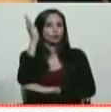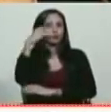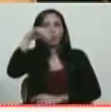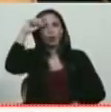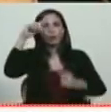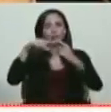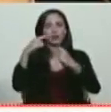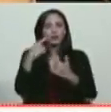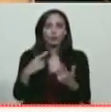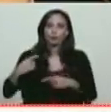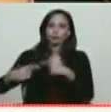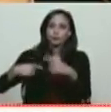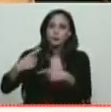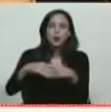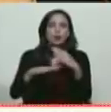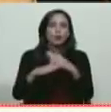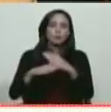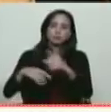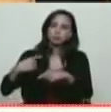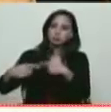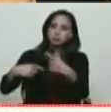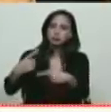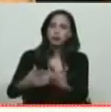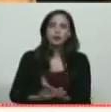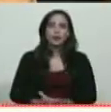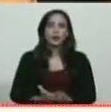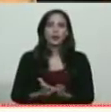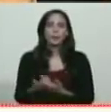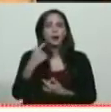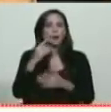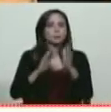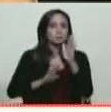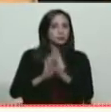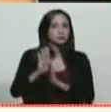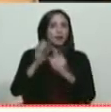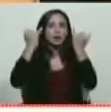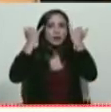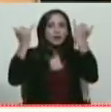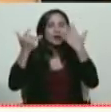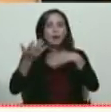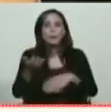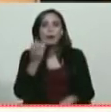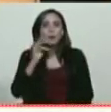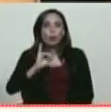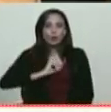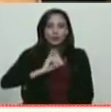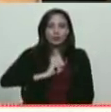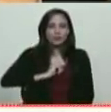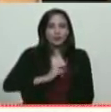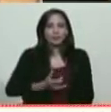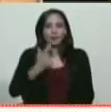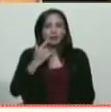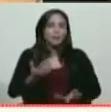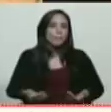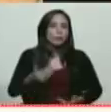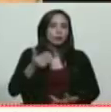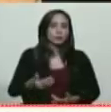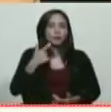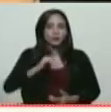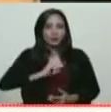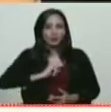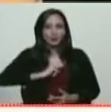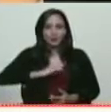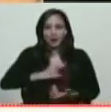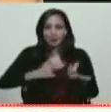hacerlo de manera continua, permanente, repito, para el fortalecimiento de lo que significa la identidad como arma fundamental en defensa